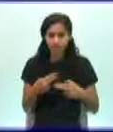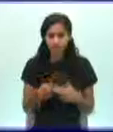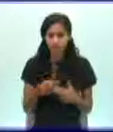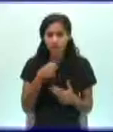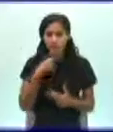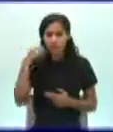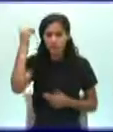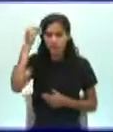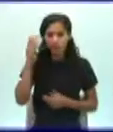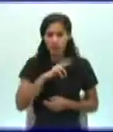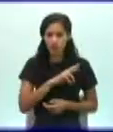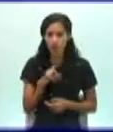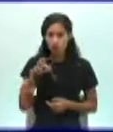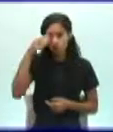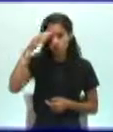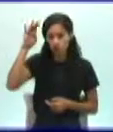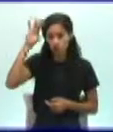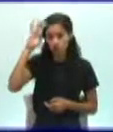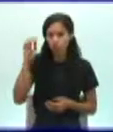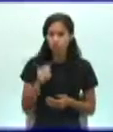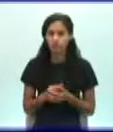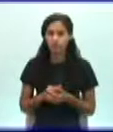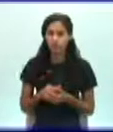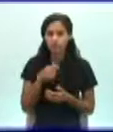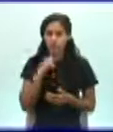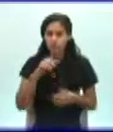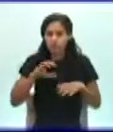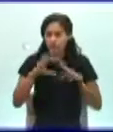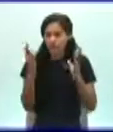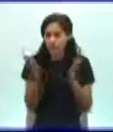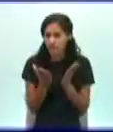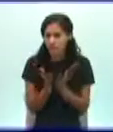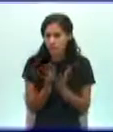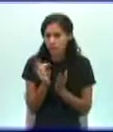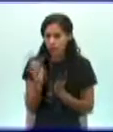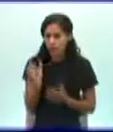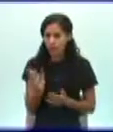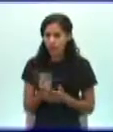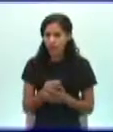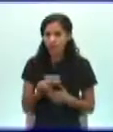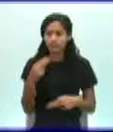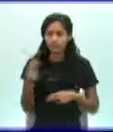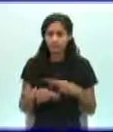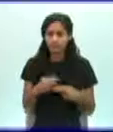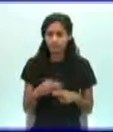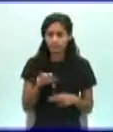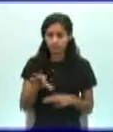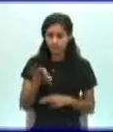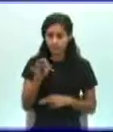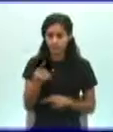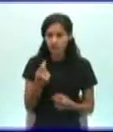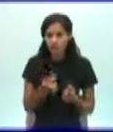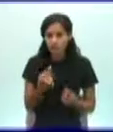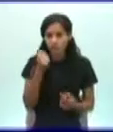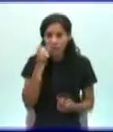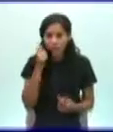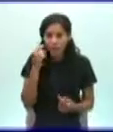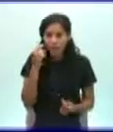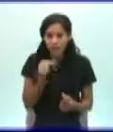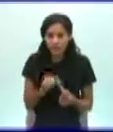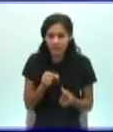de la revolución cubana. ¿Qué es generalización? Conclusión general que se saca de algo particular. ¿Qué